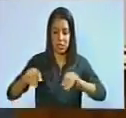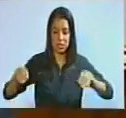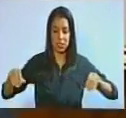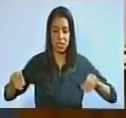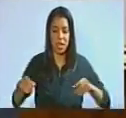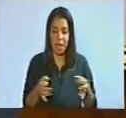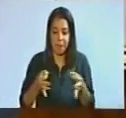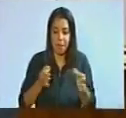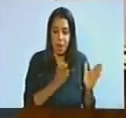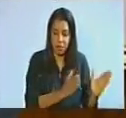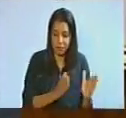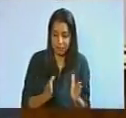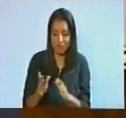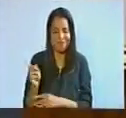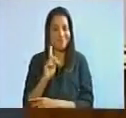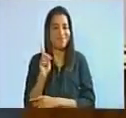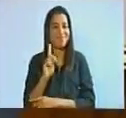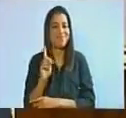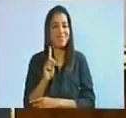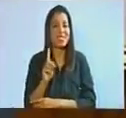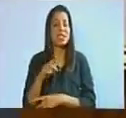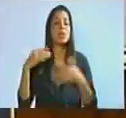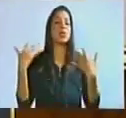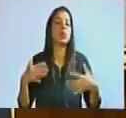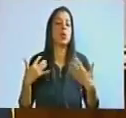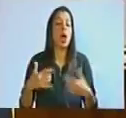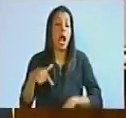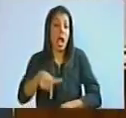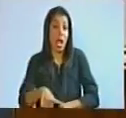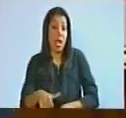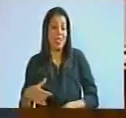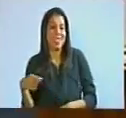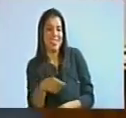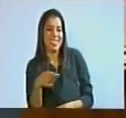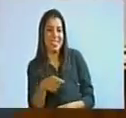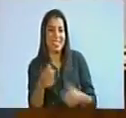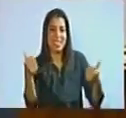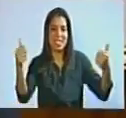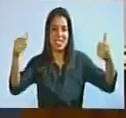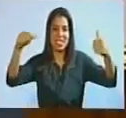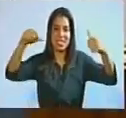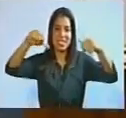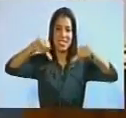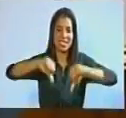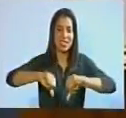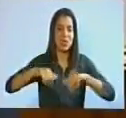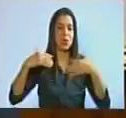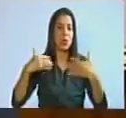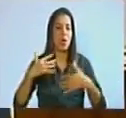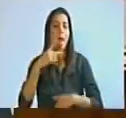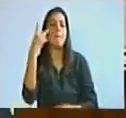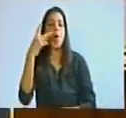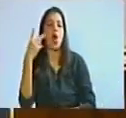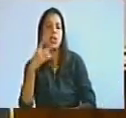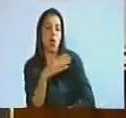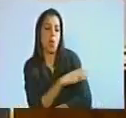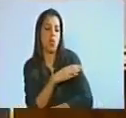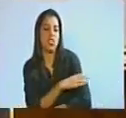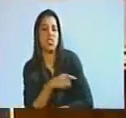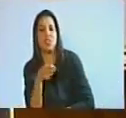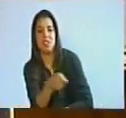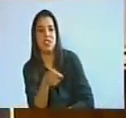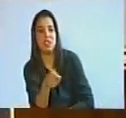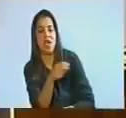partiendo de una situación de guerra económica, que más que lo económico tiene un interés político de derrotar la